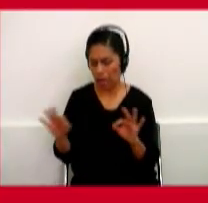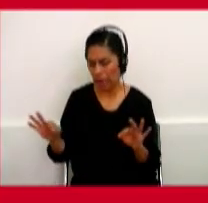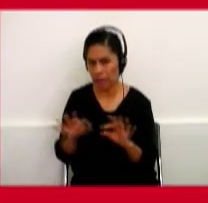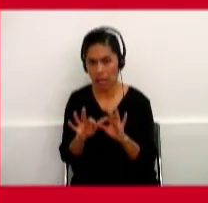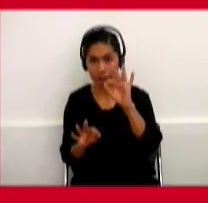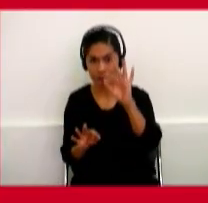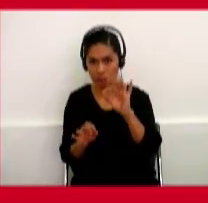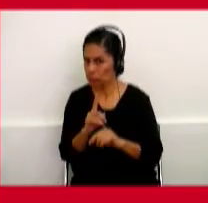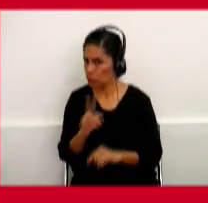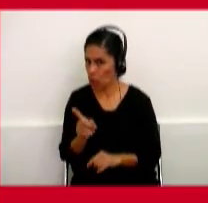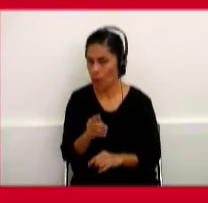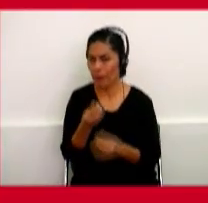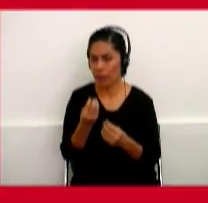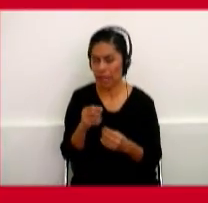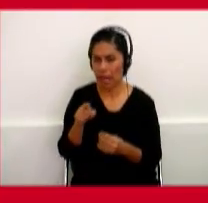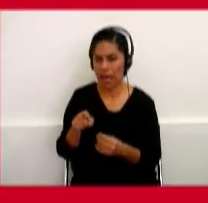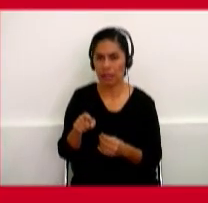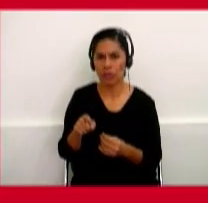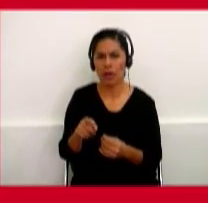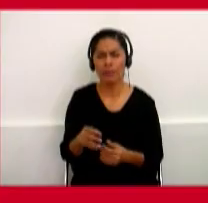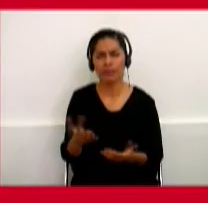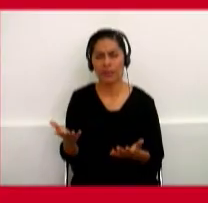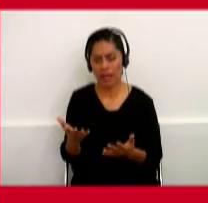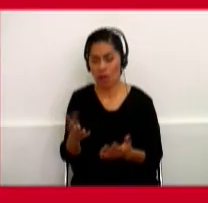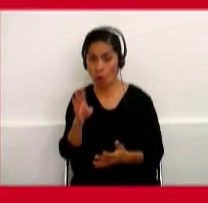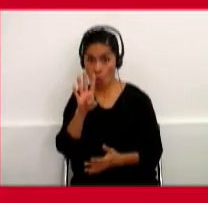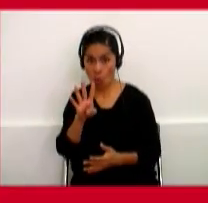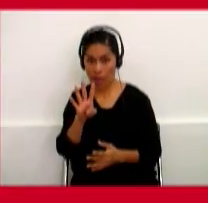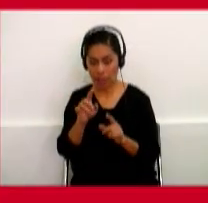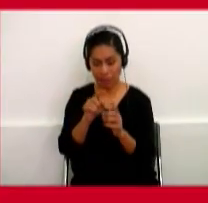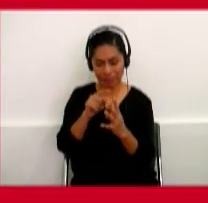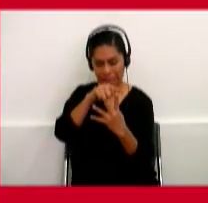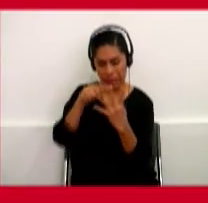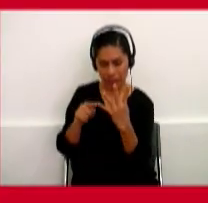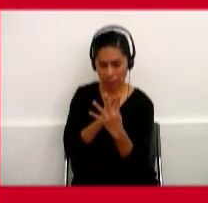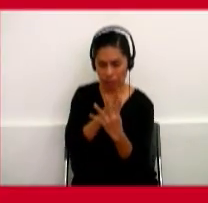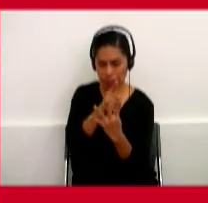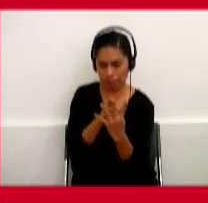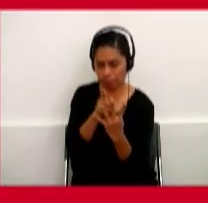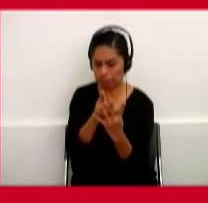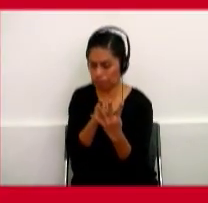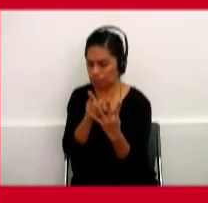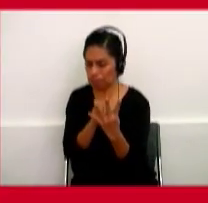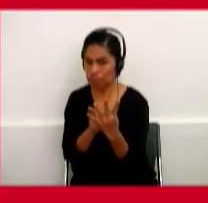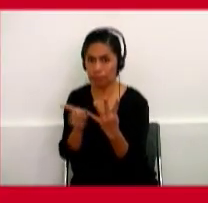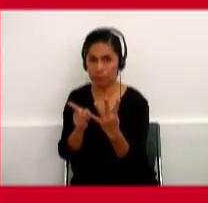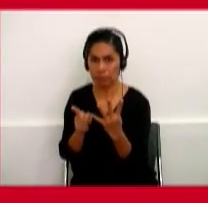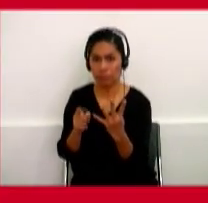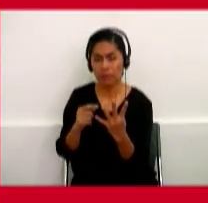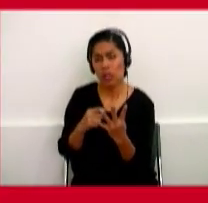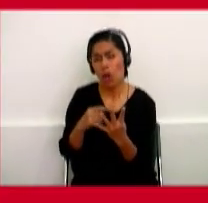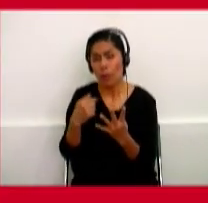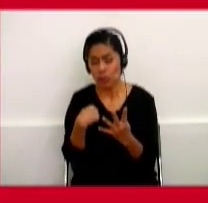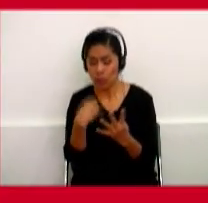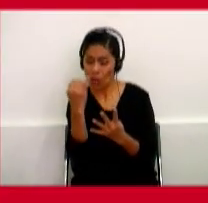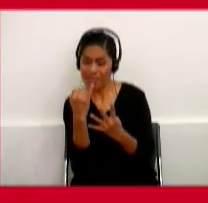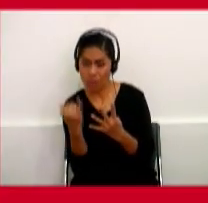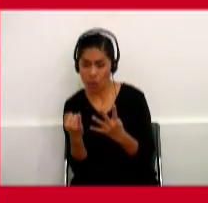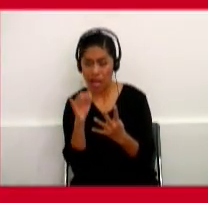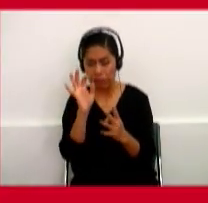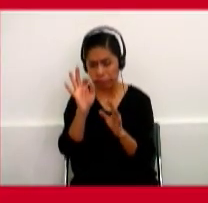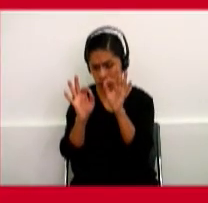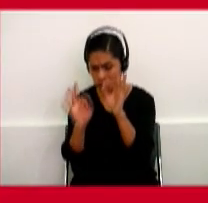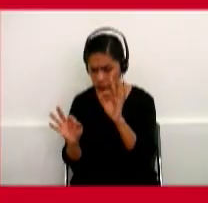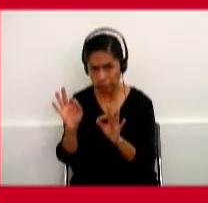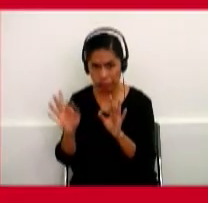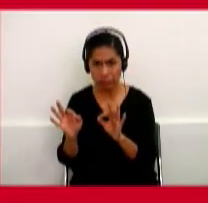el modelo funciona con 4 variables. Es imposible para nosotros graficar algo superior a las 3 variables, pero la proyección